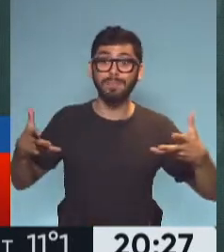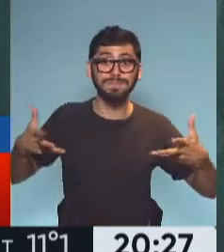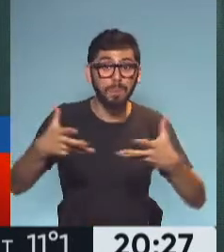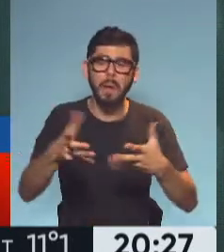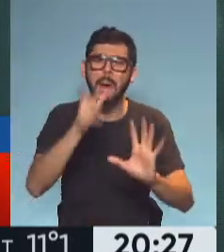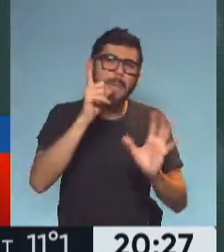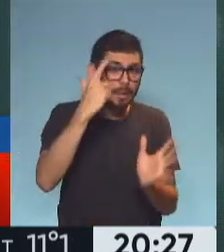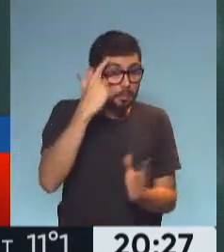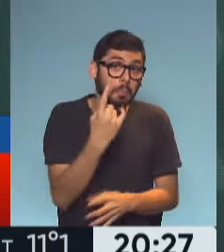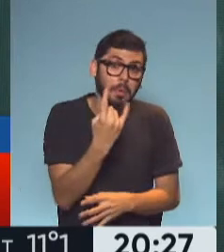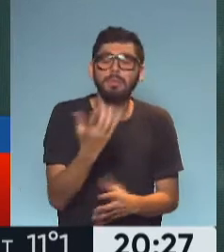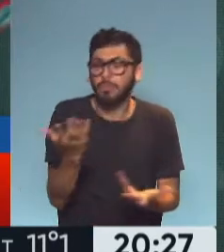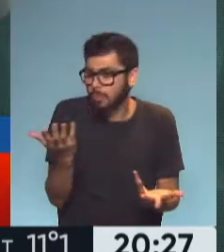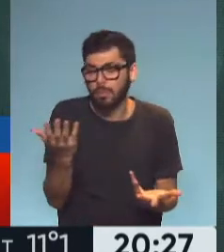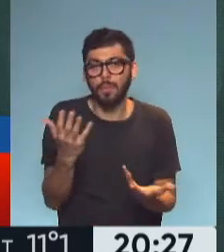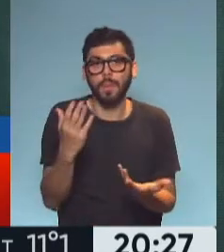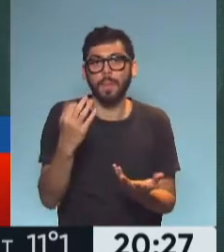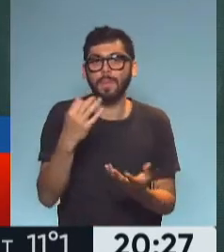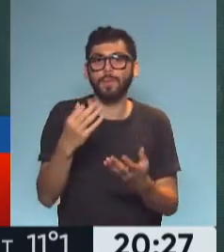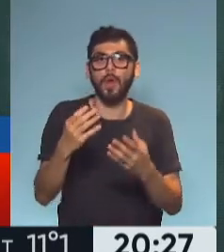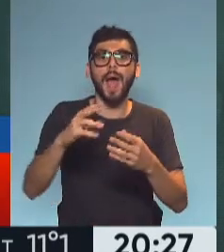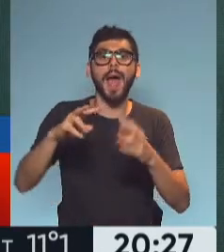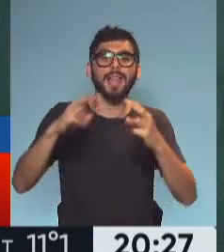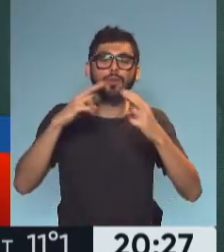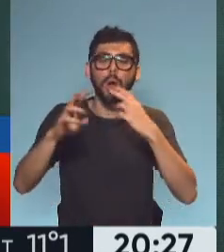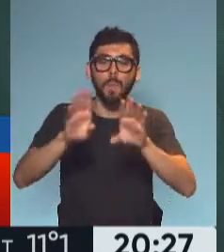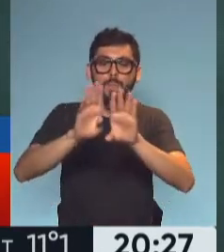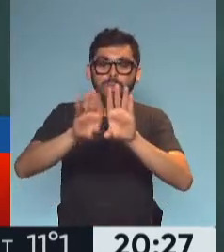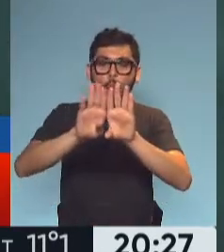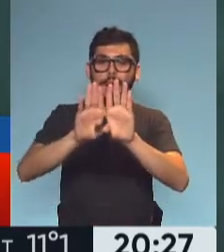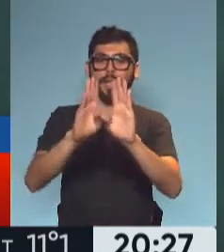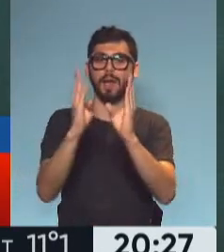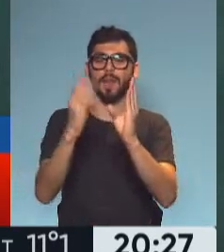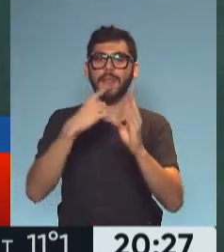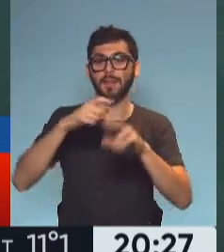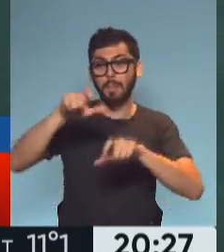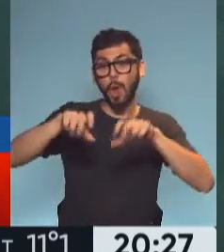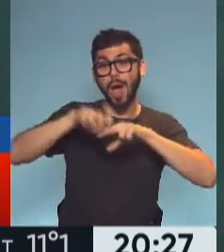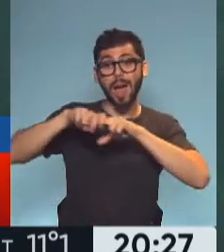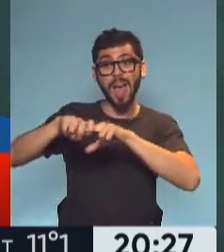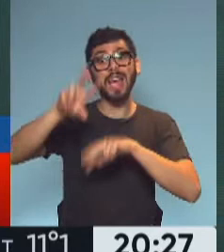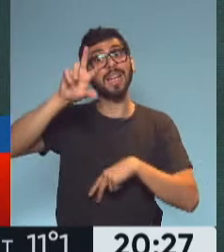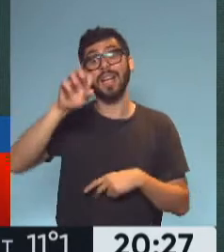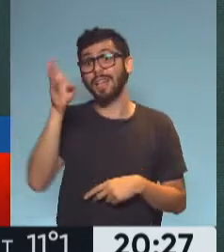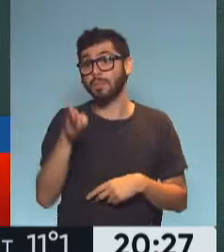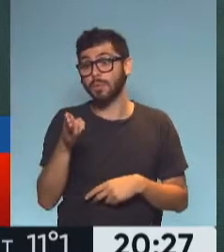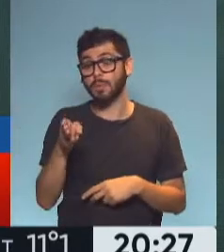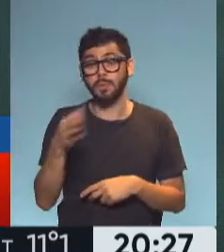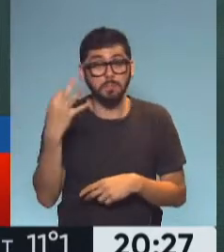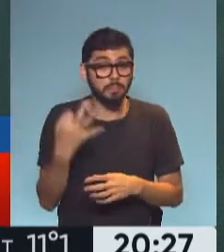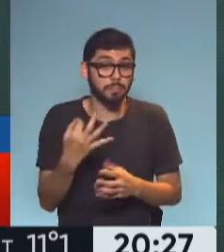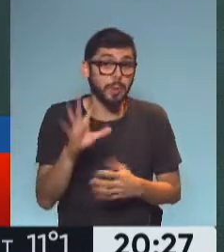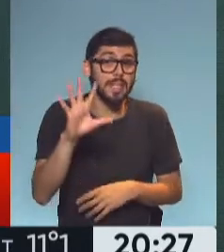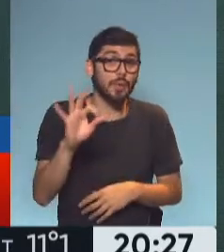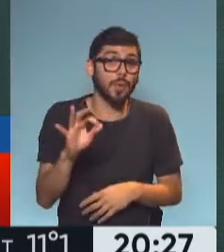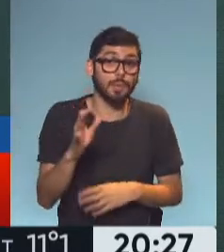parece mentira, pero viene y dice, abren una puertita por un restaurante y en vez del 30% del aforo, ¿sí? Debe haber como el 50%,